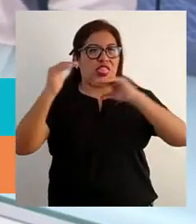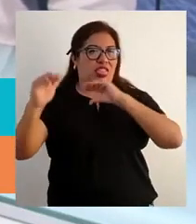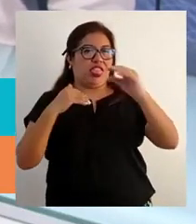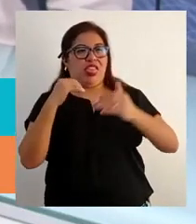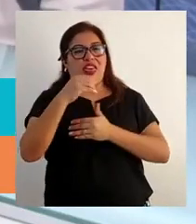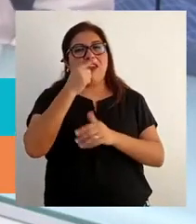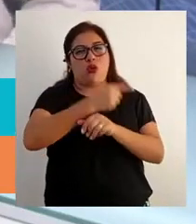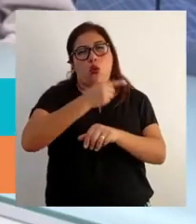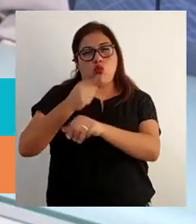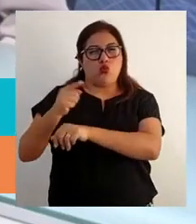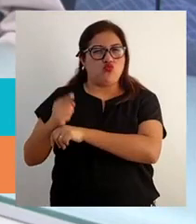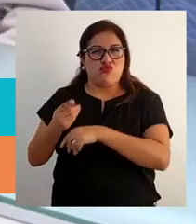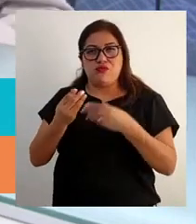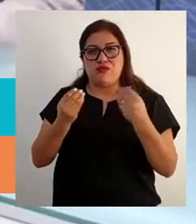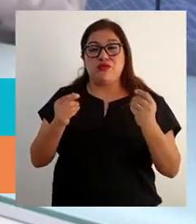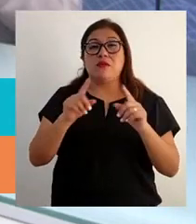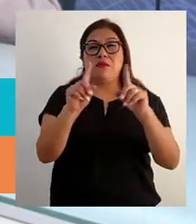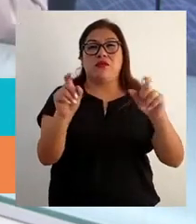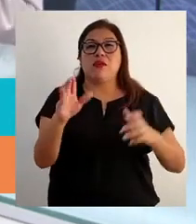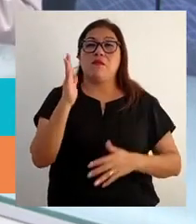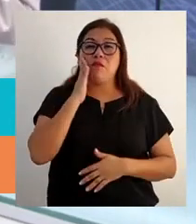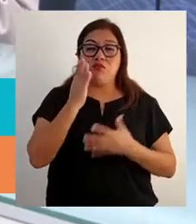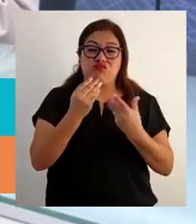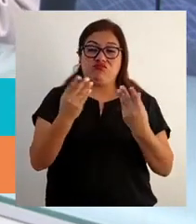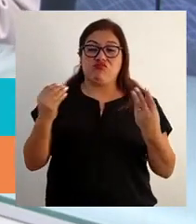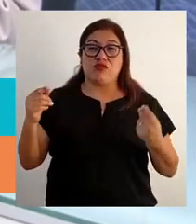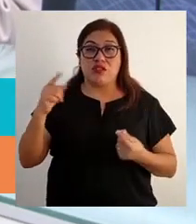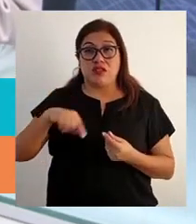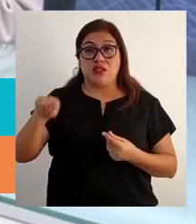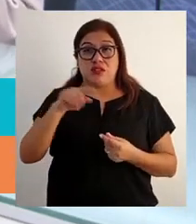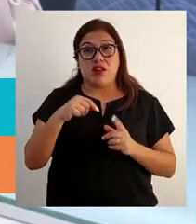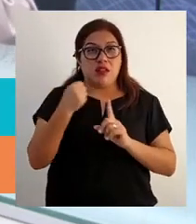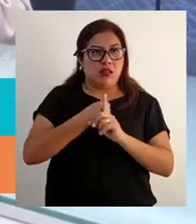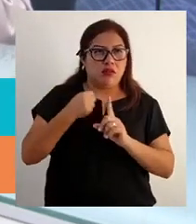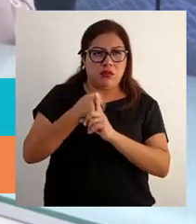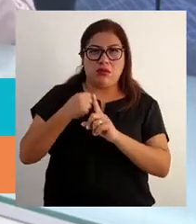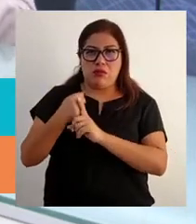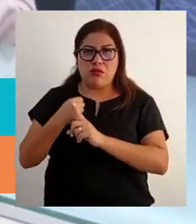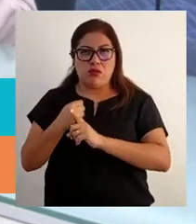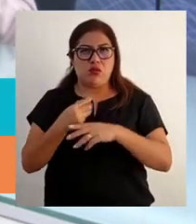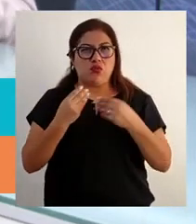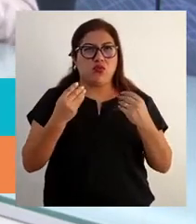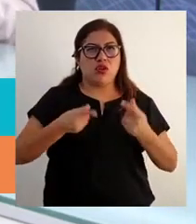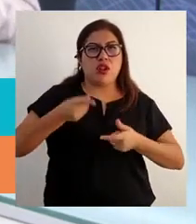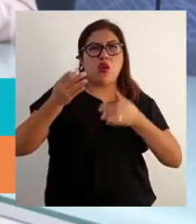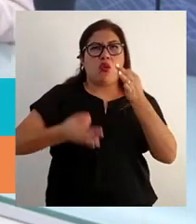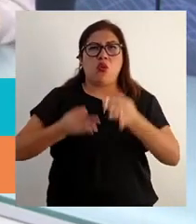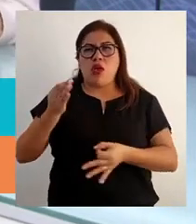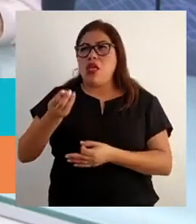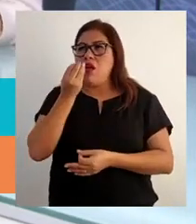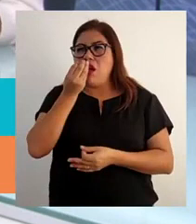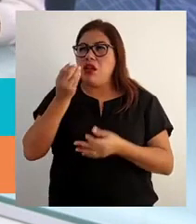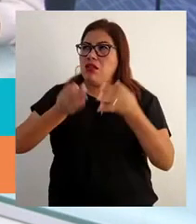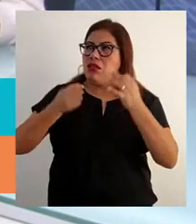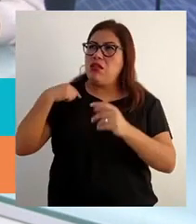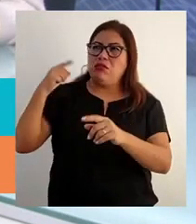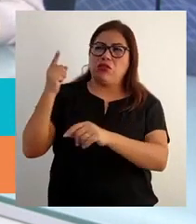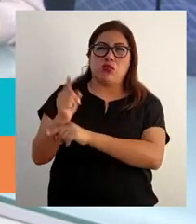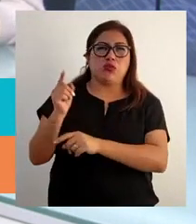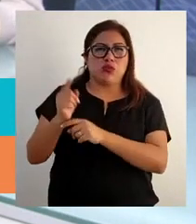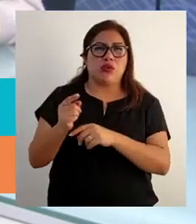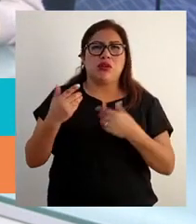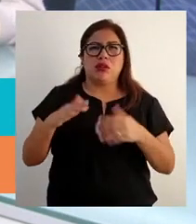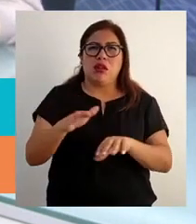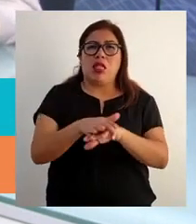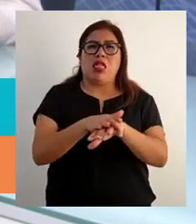mamitas están peleando ahí, litigando por el juicio de alimentos. Y se hace bastante lento